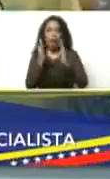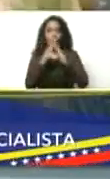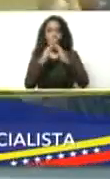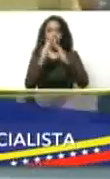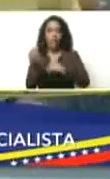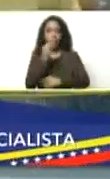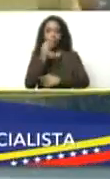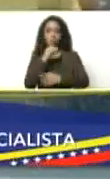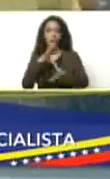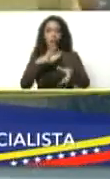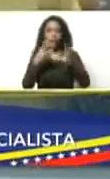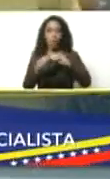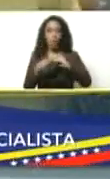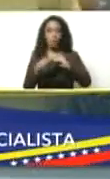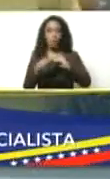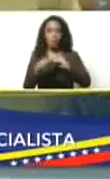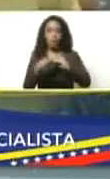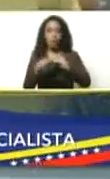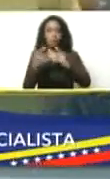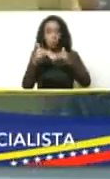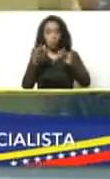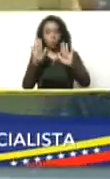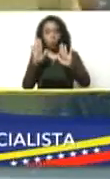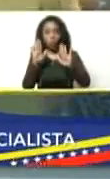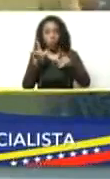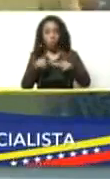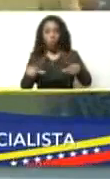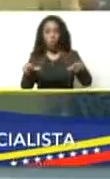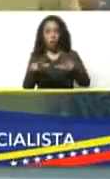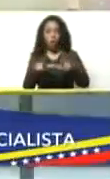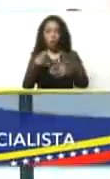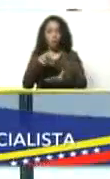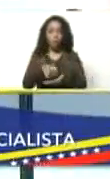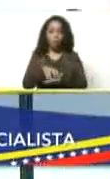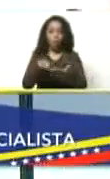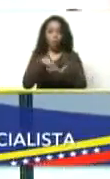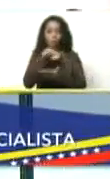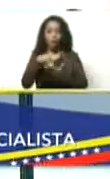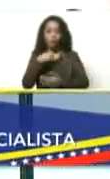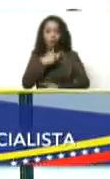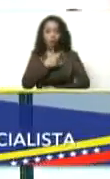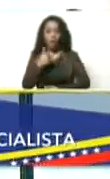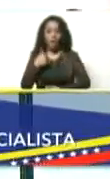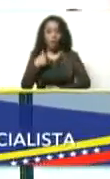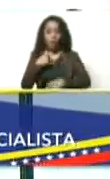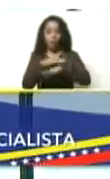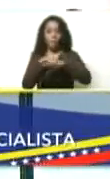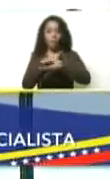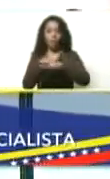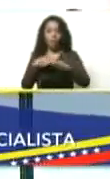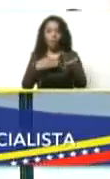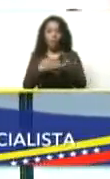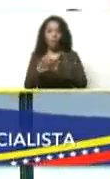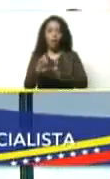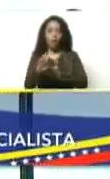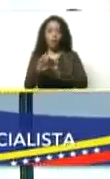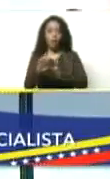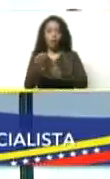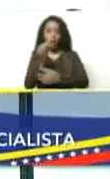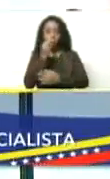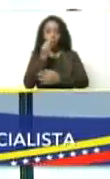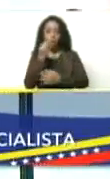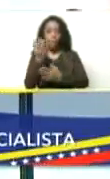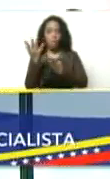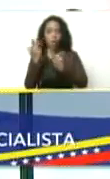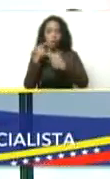alimentación. El CLAP, por supuesto. Local, regional, nacional. Yo quisiera que el ministro de Artillería me